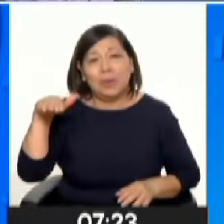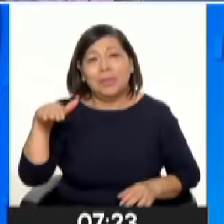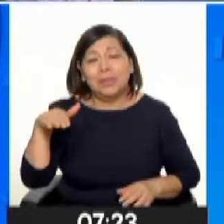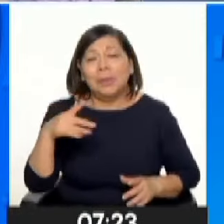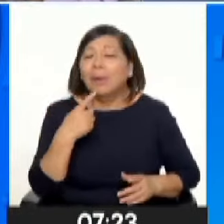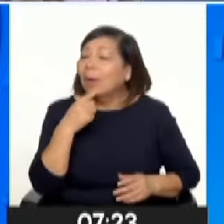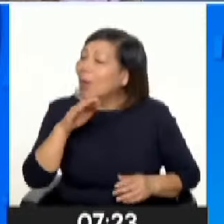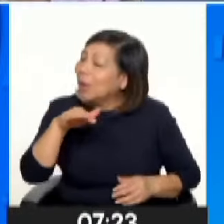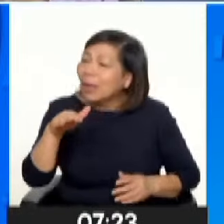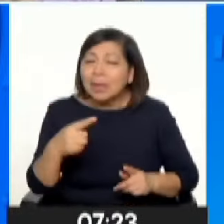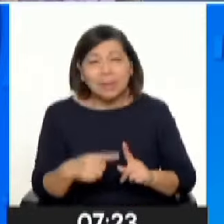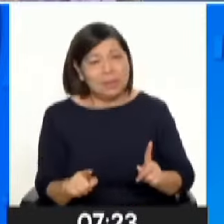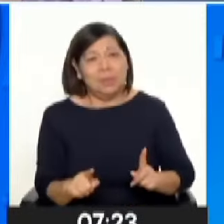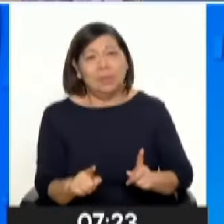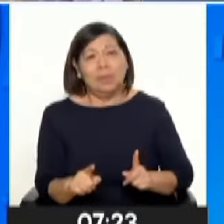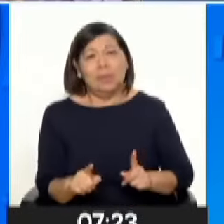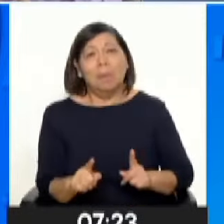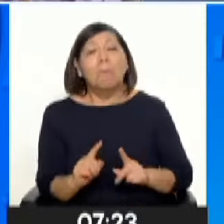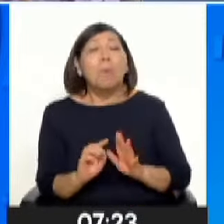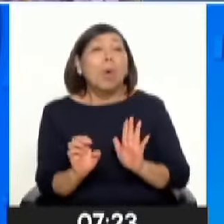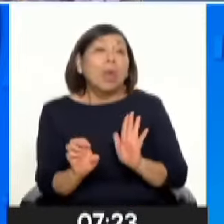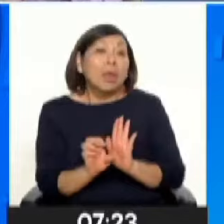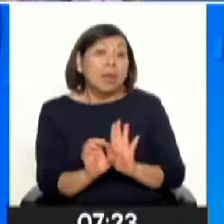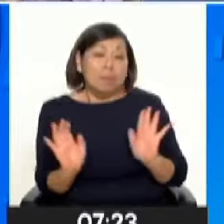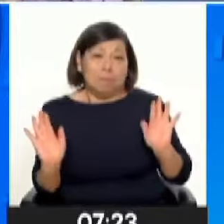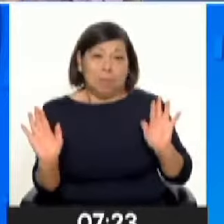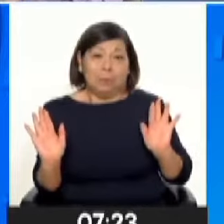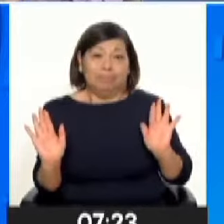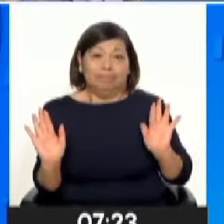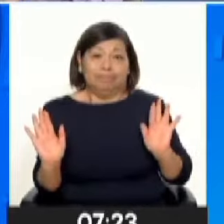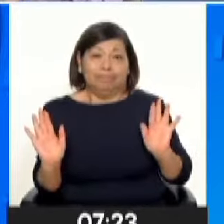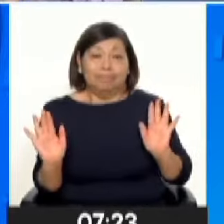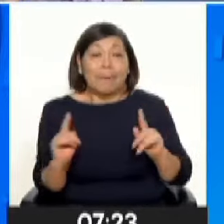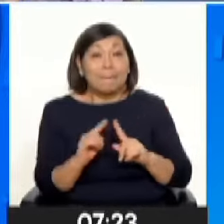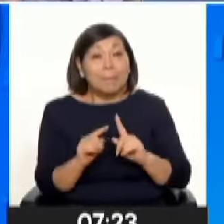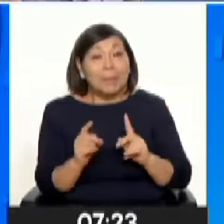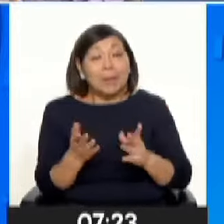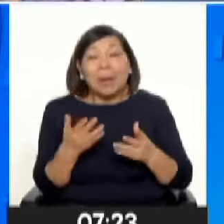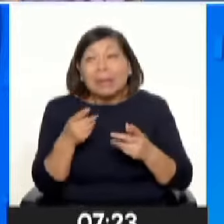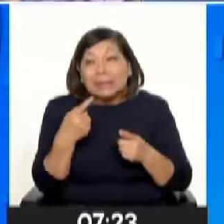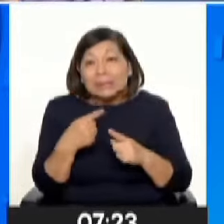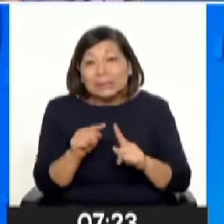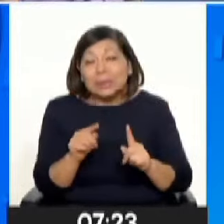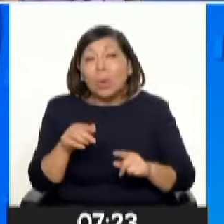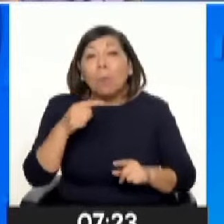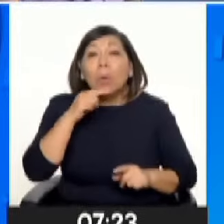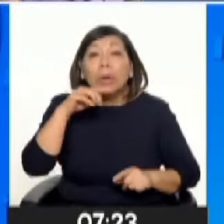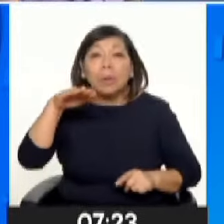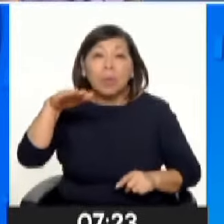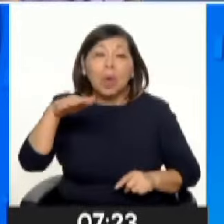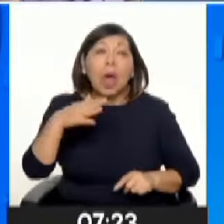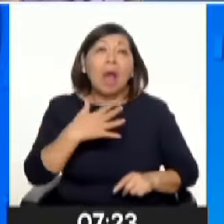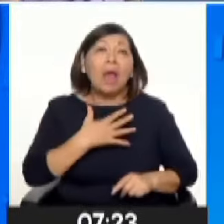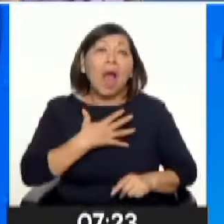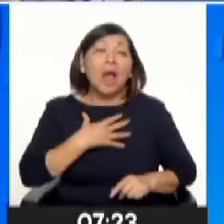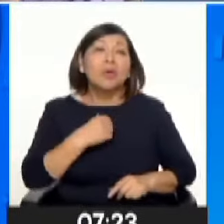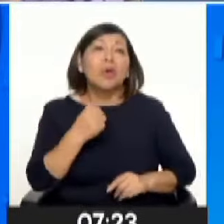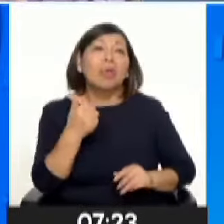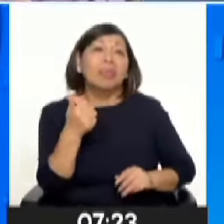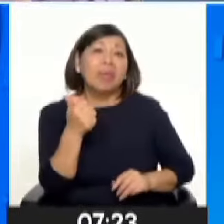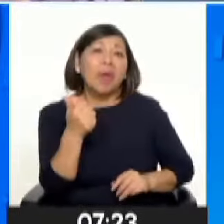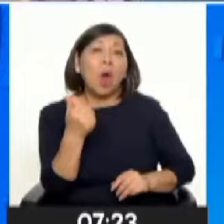niños también. Pero en el niño, en el caso, usemos el ejemplo, como tú dices, sin intentar mediatizar. Una niña de 10 o 11